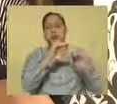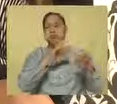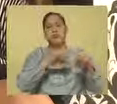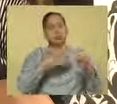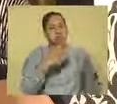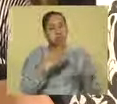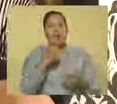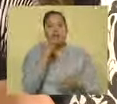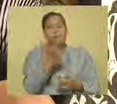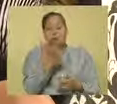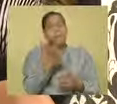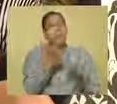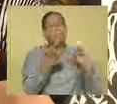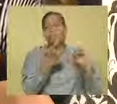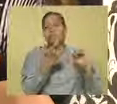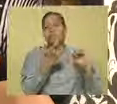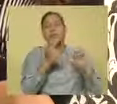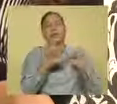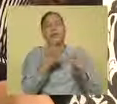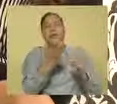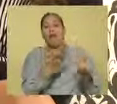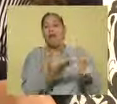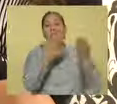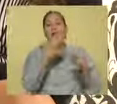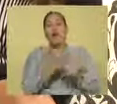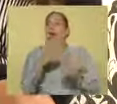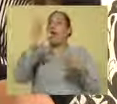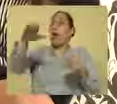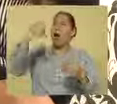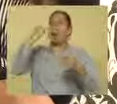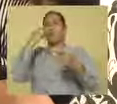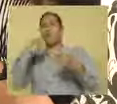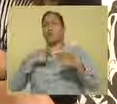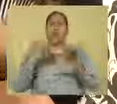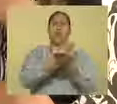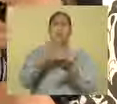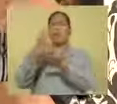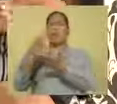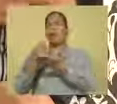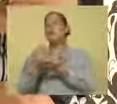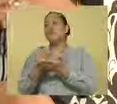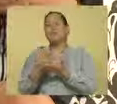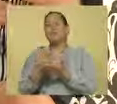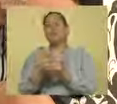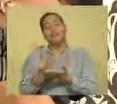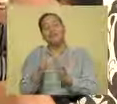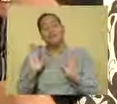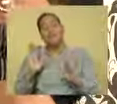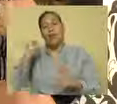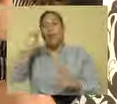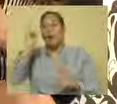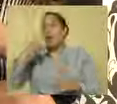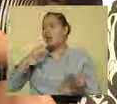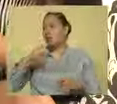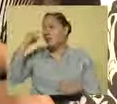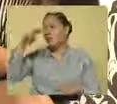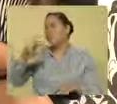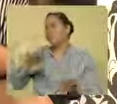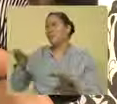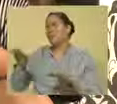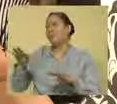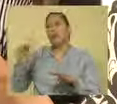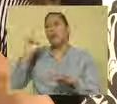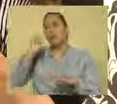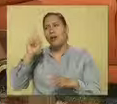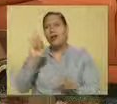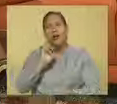mejore la economía. Se anunció un plan muy ambicioso en cuanto a infraestructura. Ojalá los mexicanos ya empecemos a ver frutos